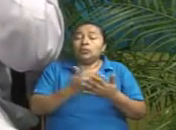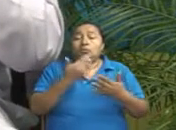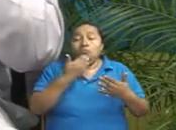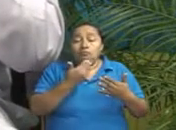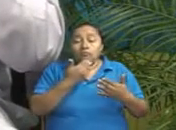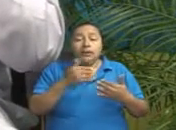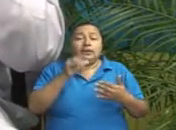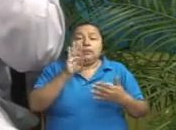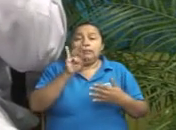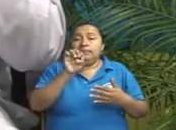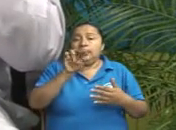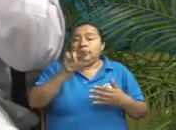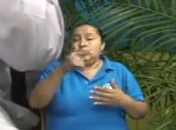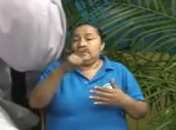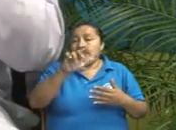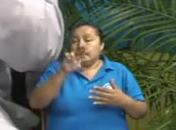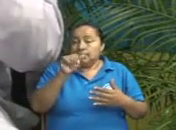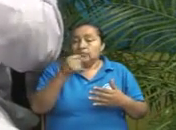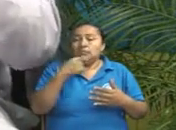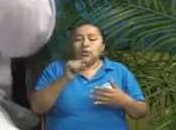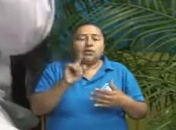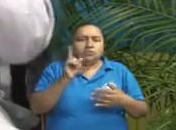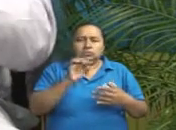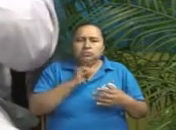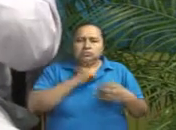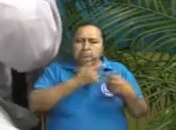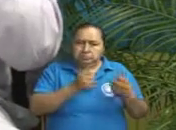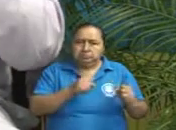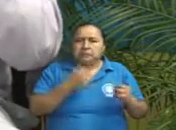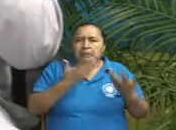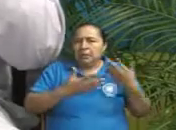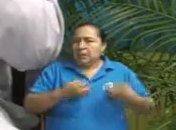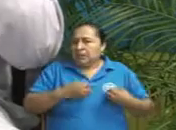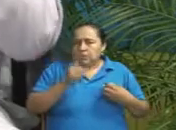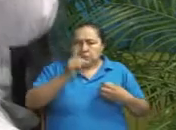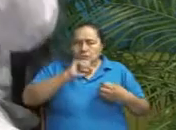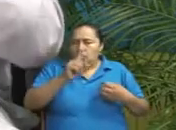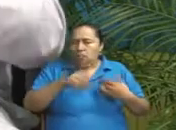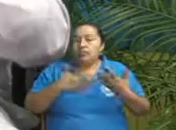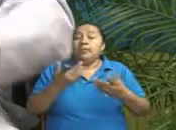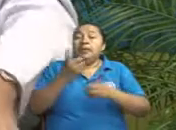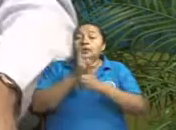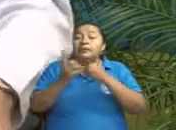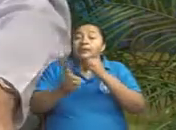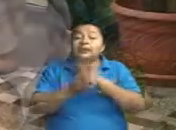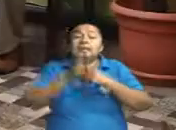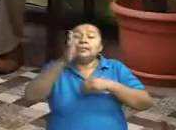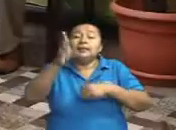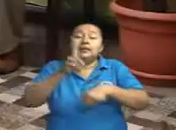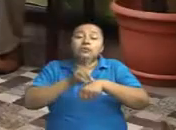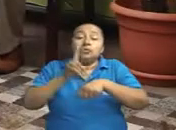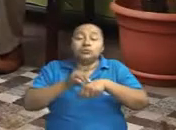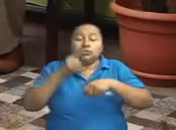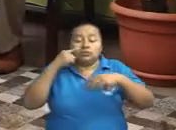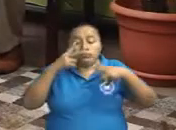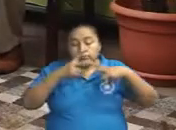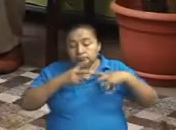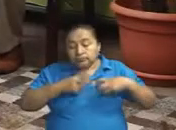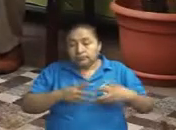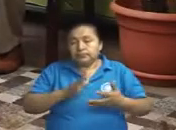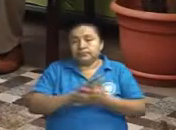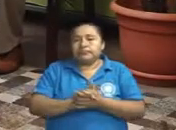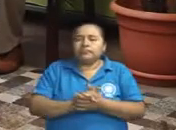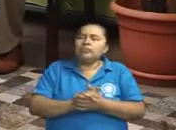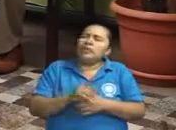cáncer, ¿sí? No necesariamente esa lesión es un cáncer, pero para eso se tiene que hacer un protocolo de estudio. Ahora,